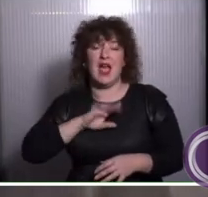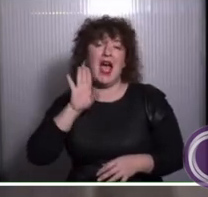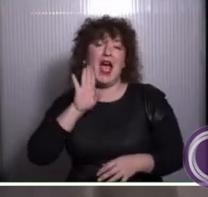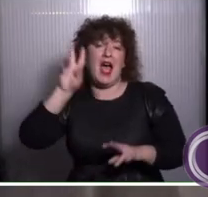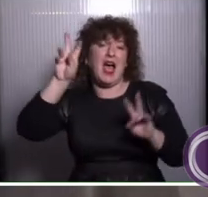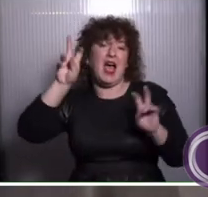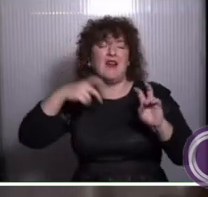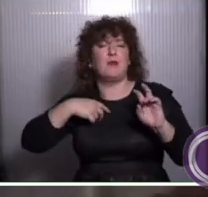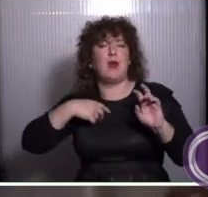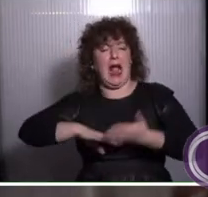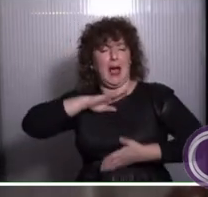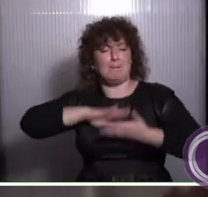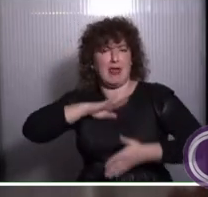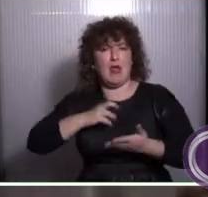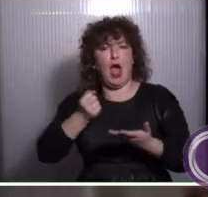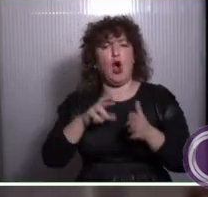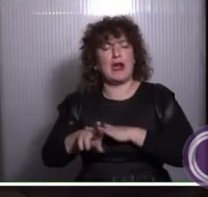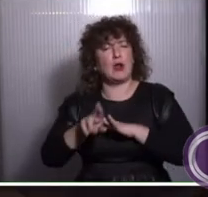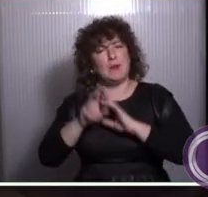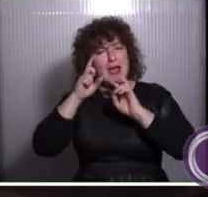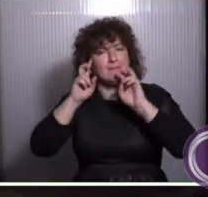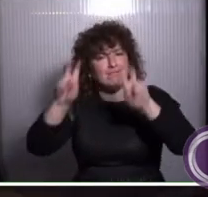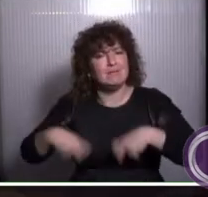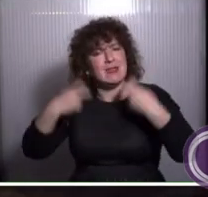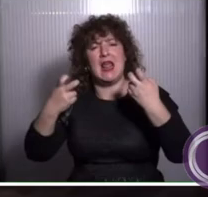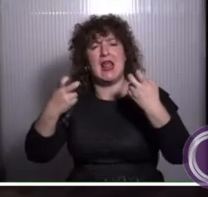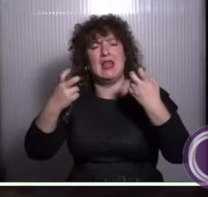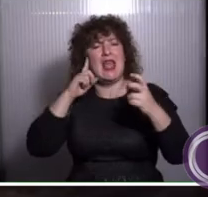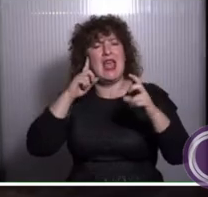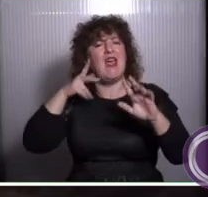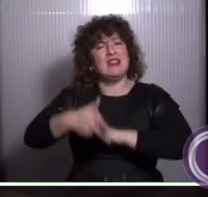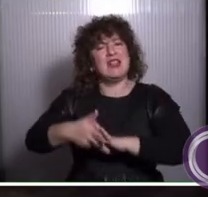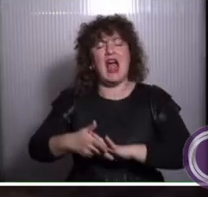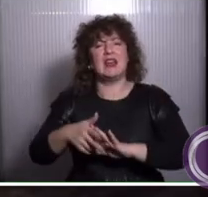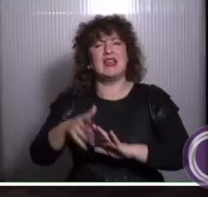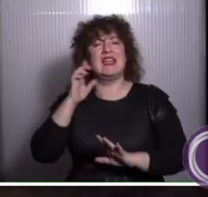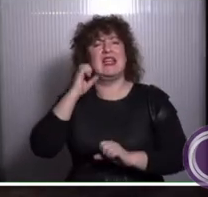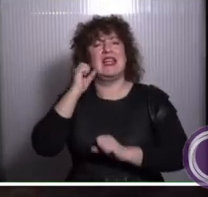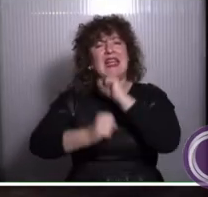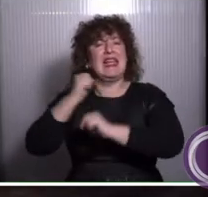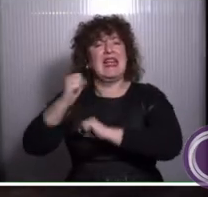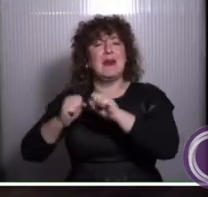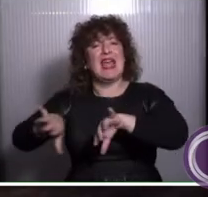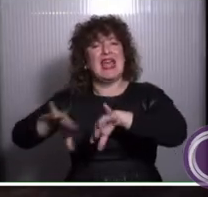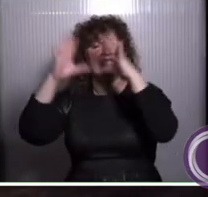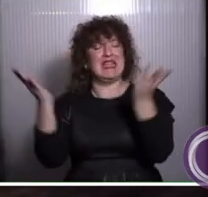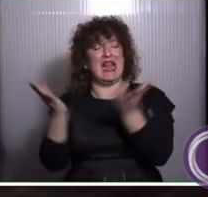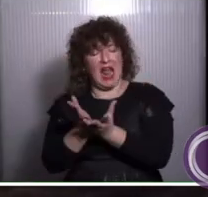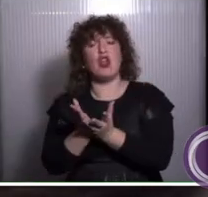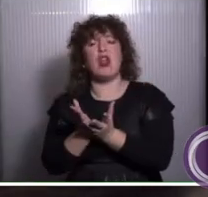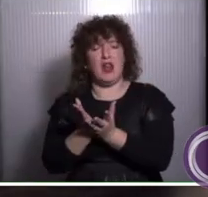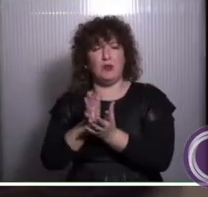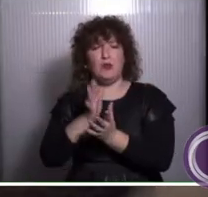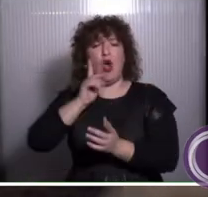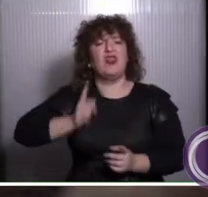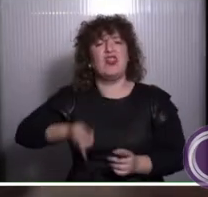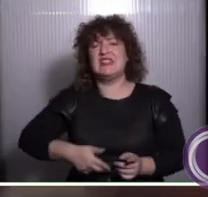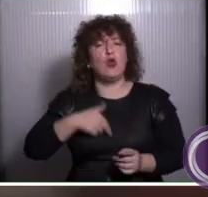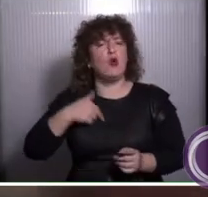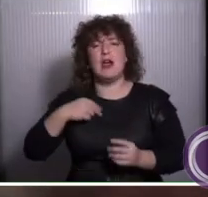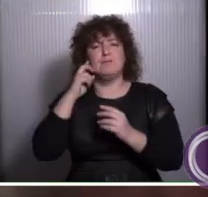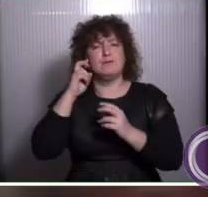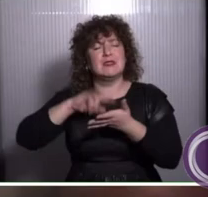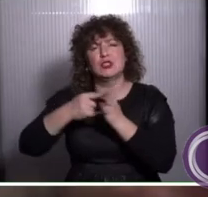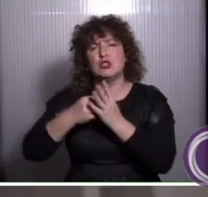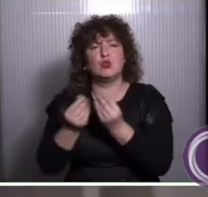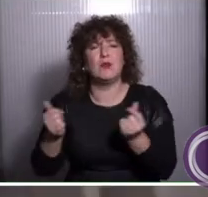dice, fuerza o capacidad para acabar con la impunidad de los crímenes internacionales provocados por la dictadura,